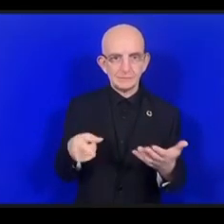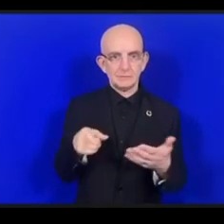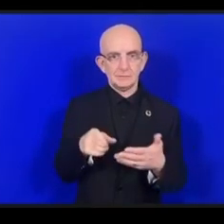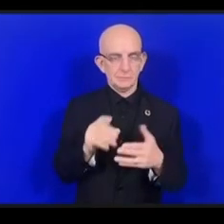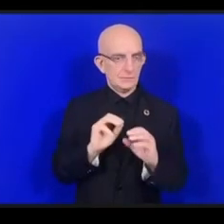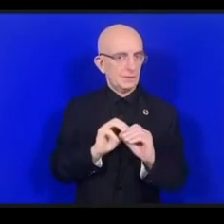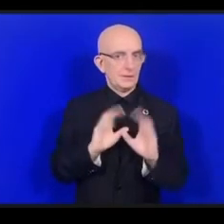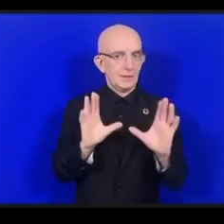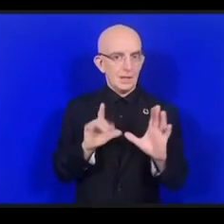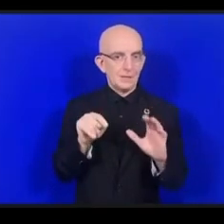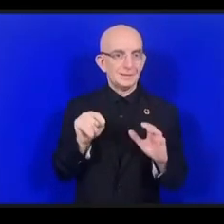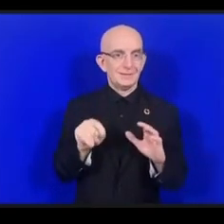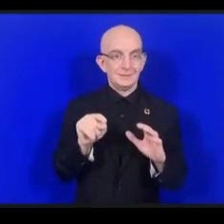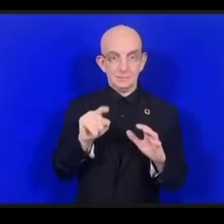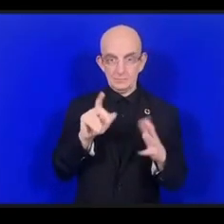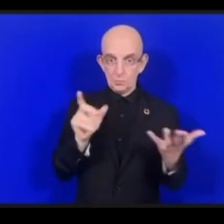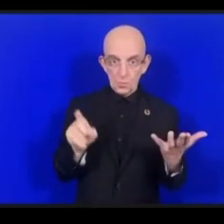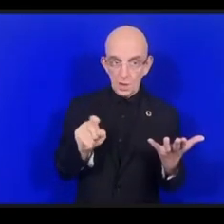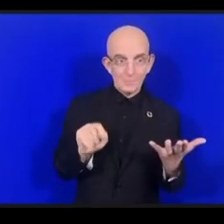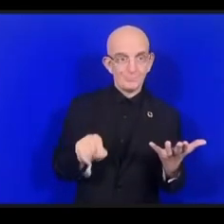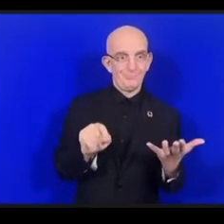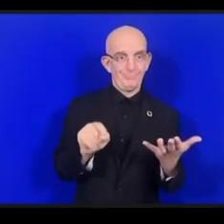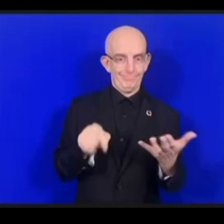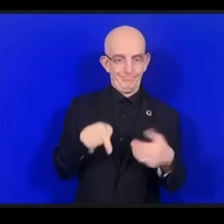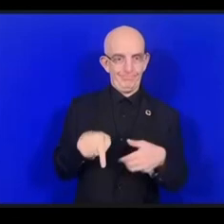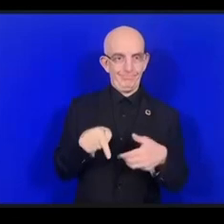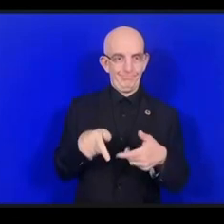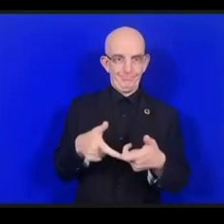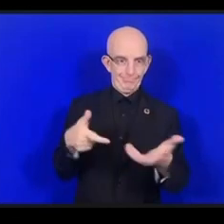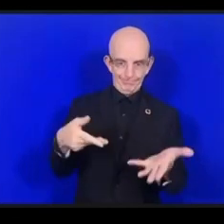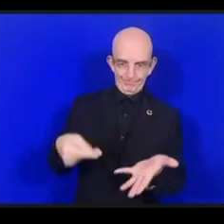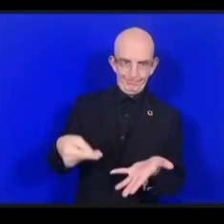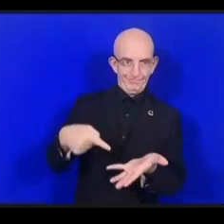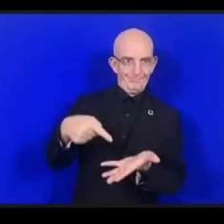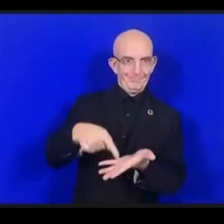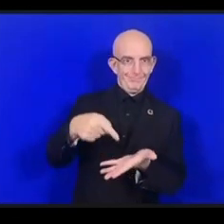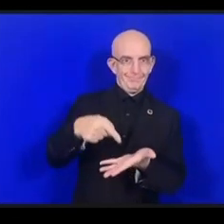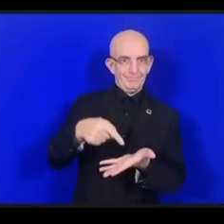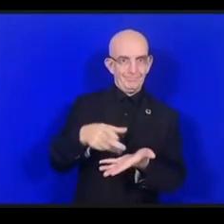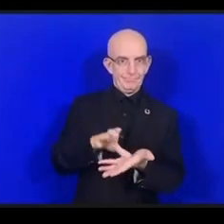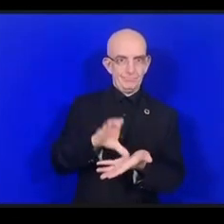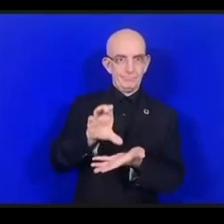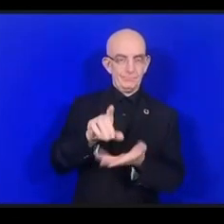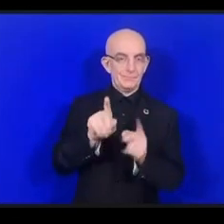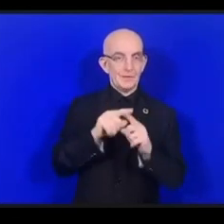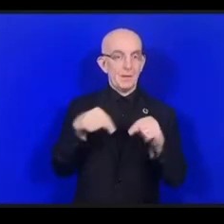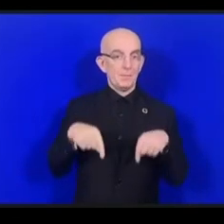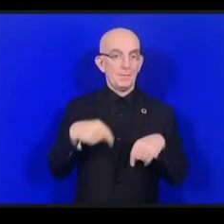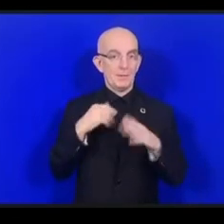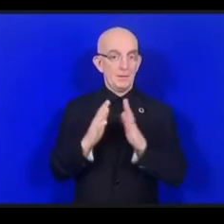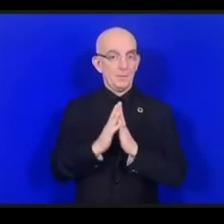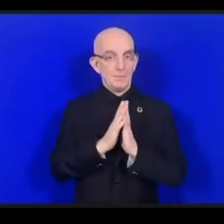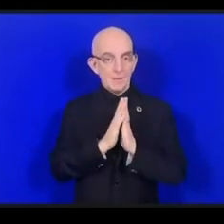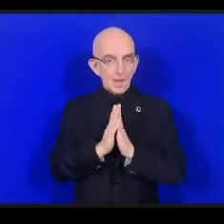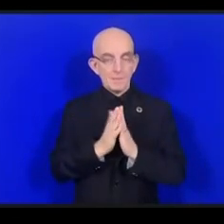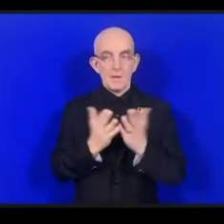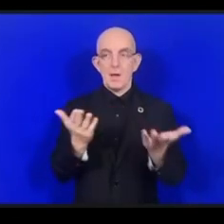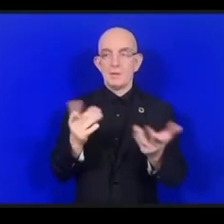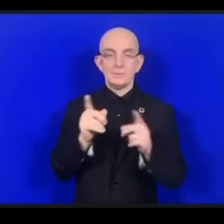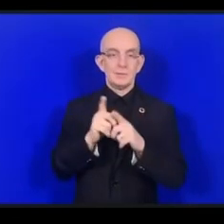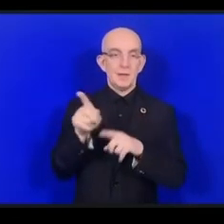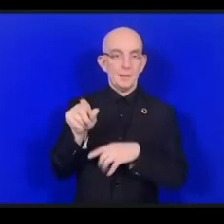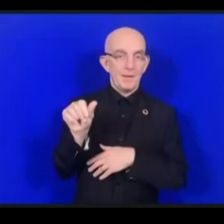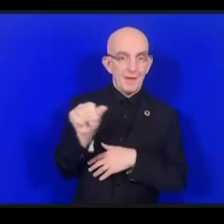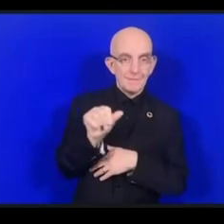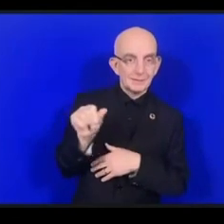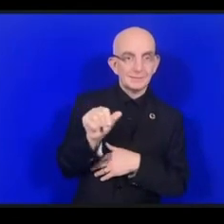impacto político que ha tenido Safari por ejemplo en myanmar en Afganistán y otros